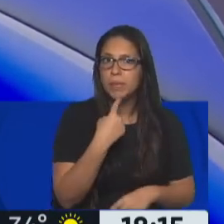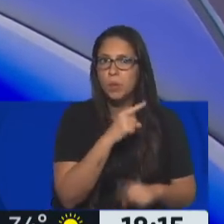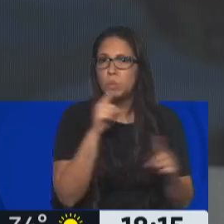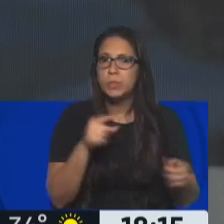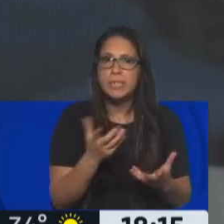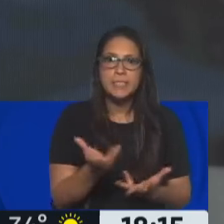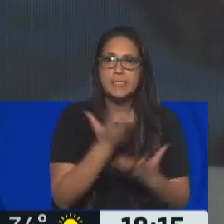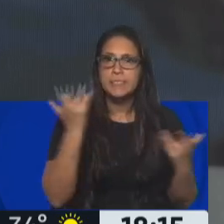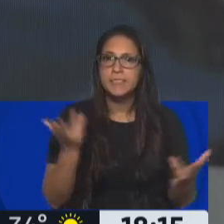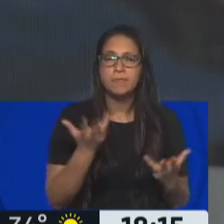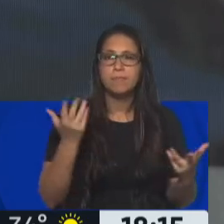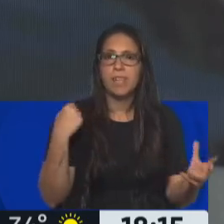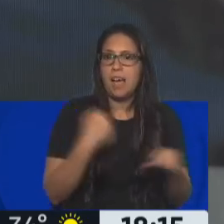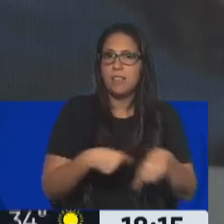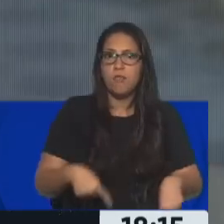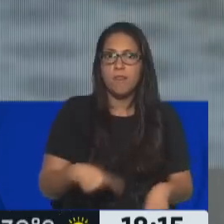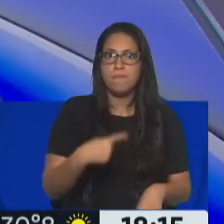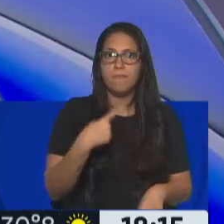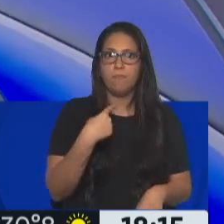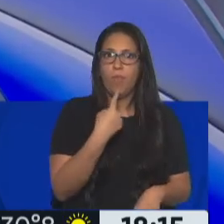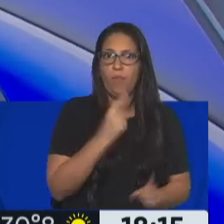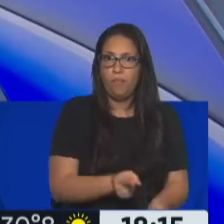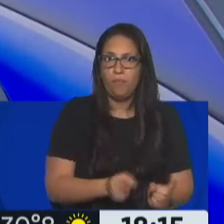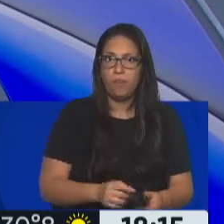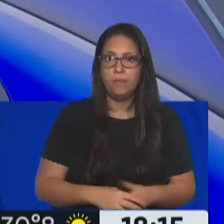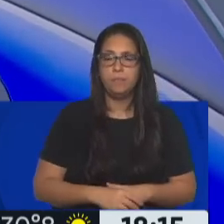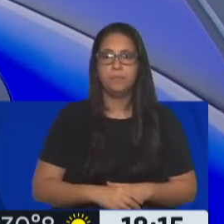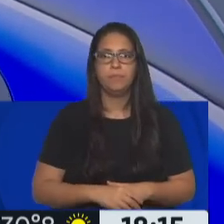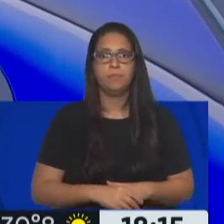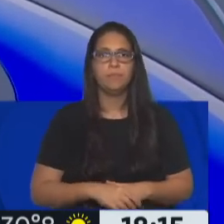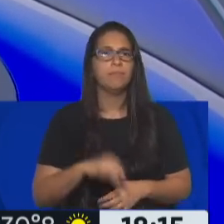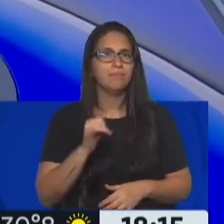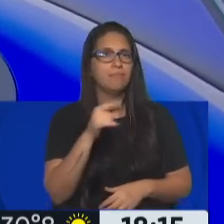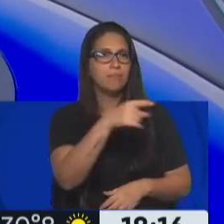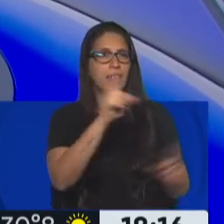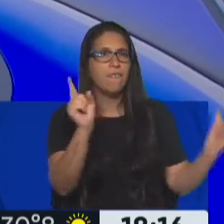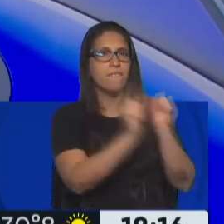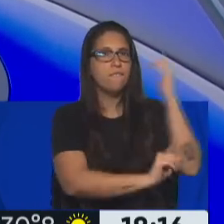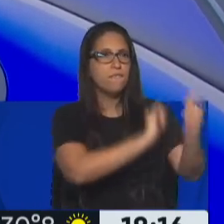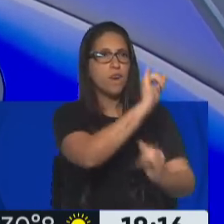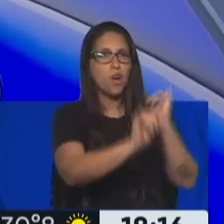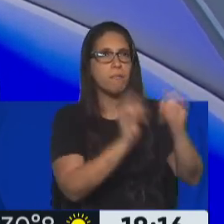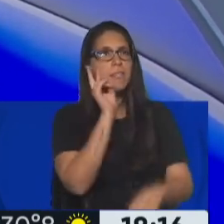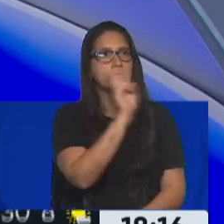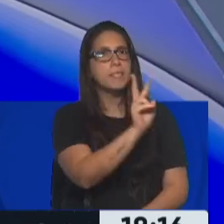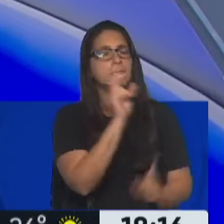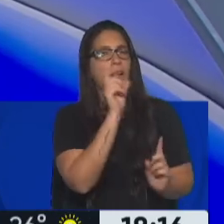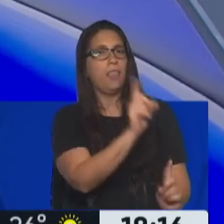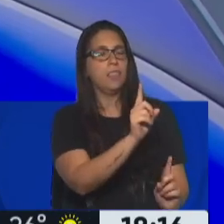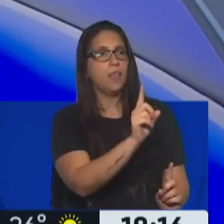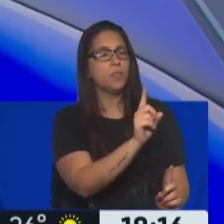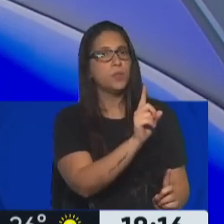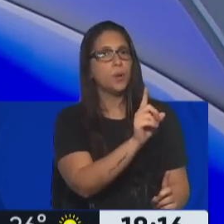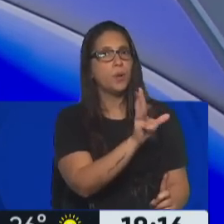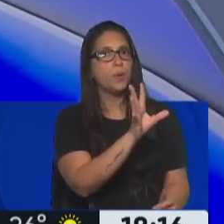por el momento no hay respuesta, ¿no? Seguro, estaba escuchando recién el informe y